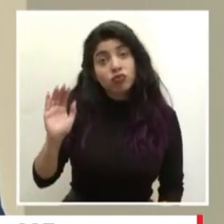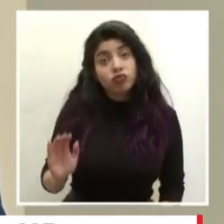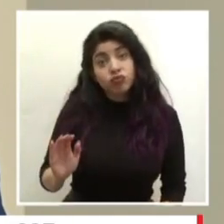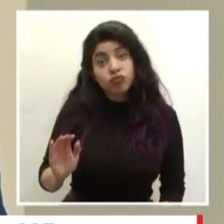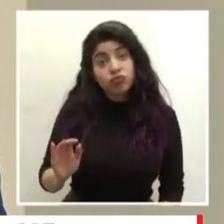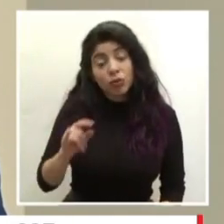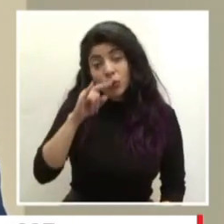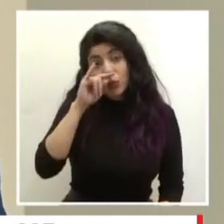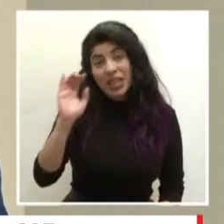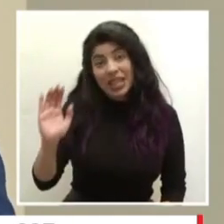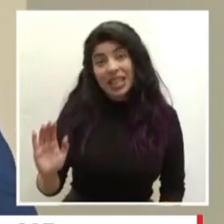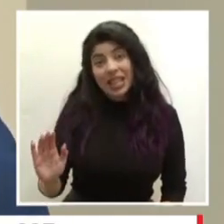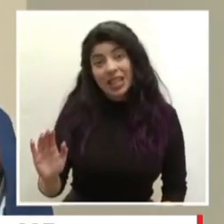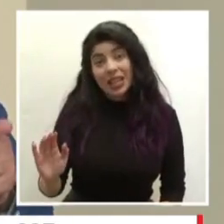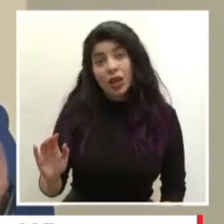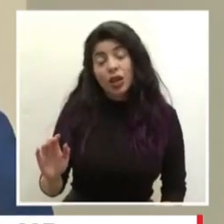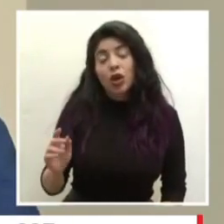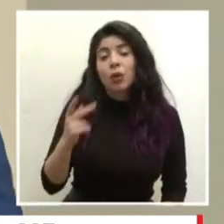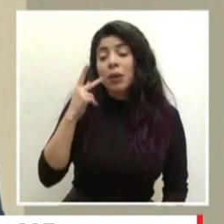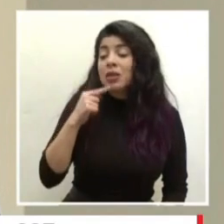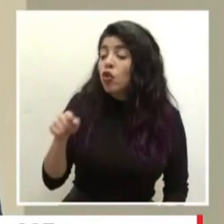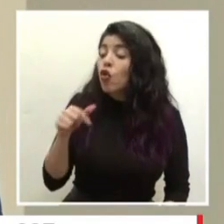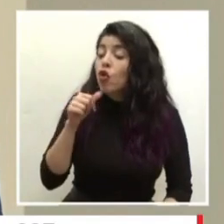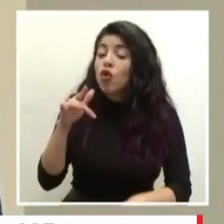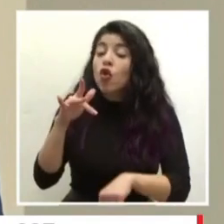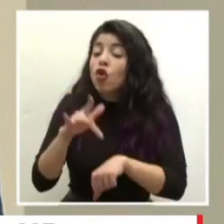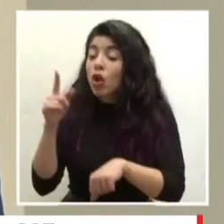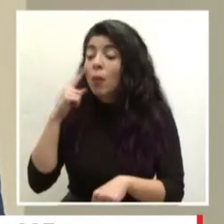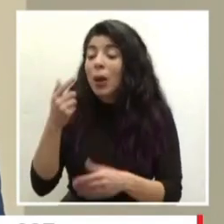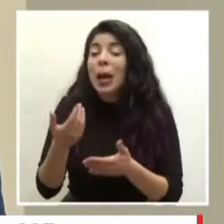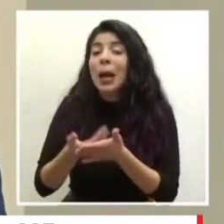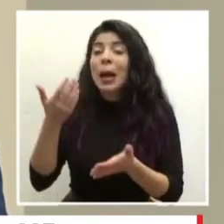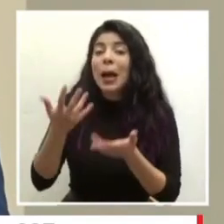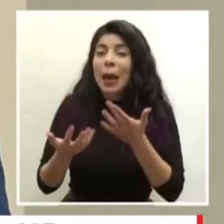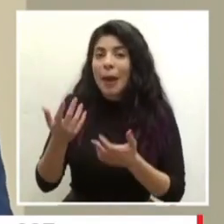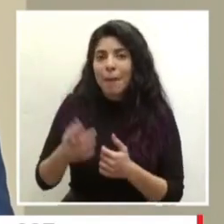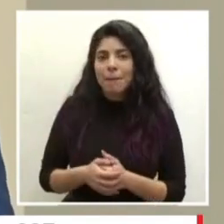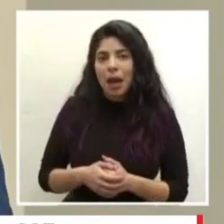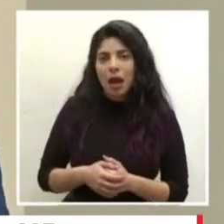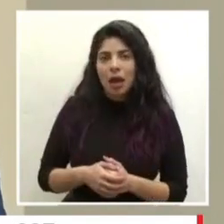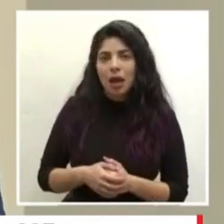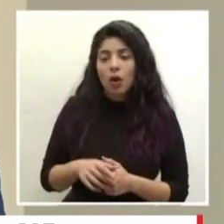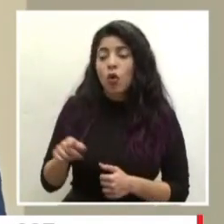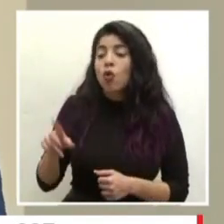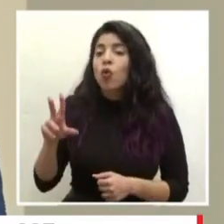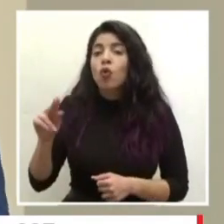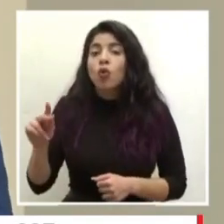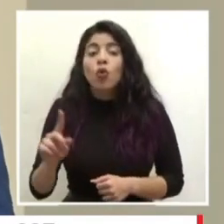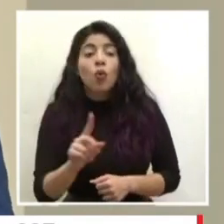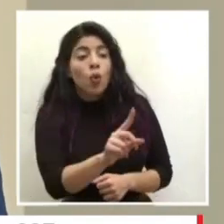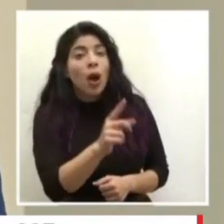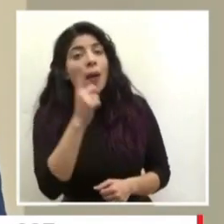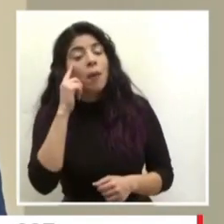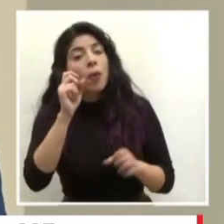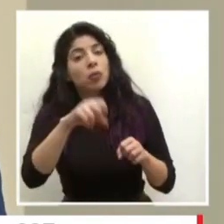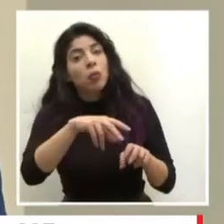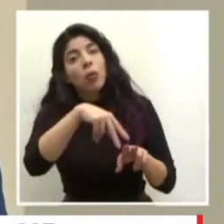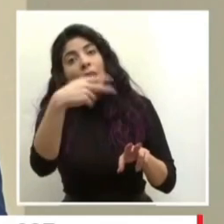niño, uno le dicen, no toque eso porque se va a quemar. No se arrime ahí porque se puede